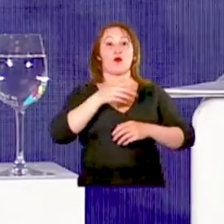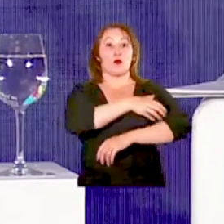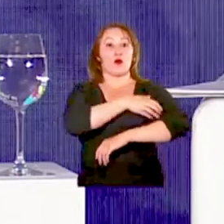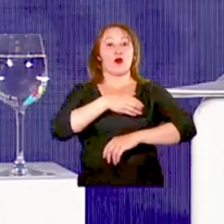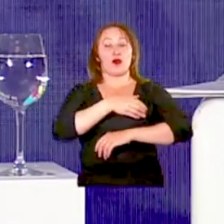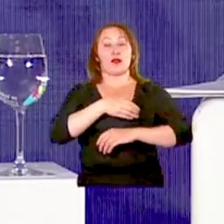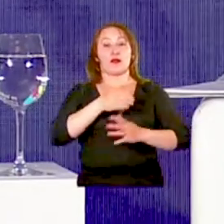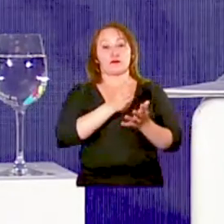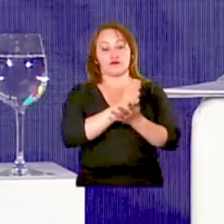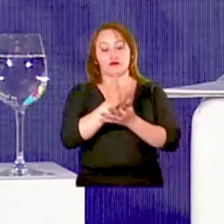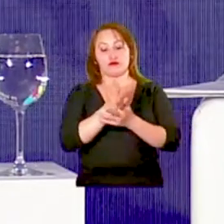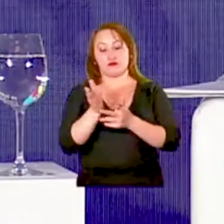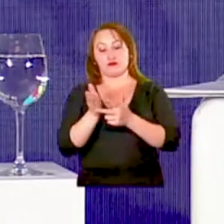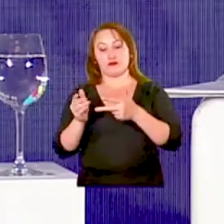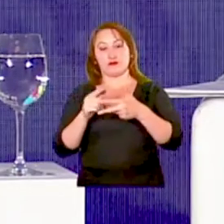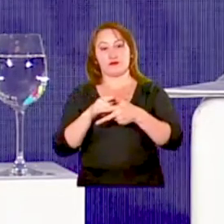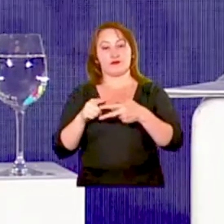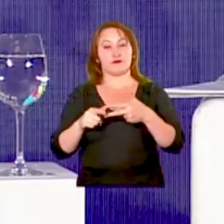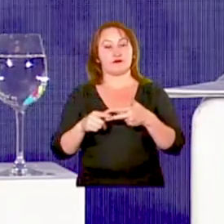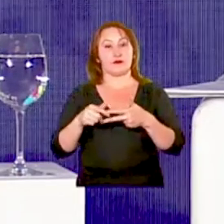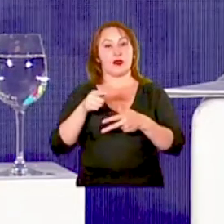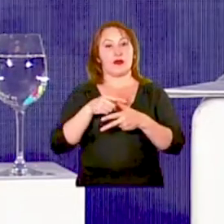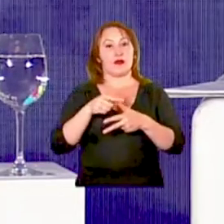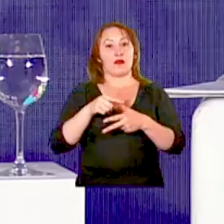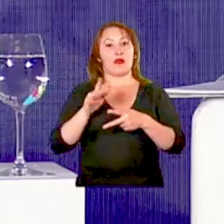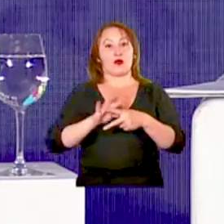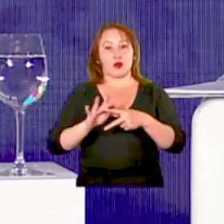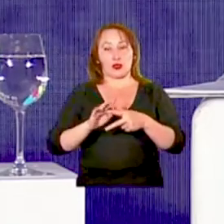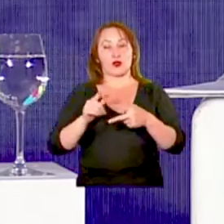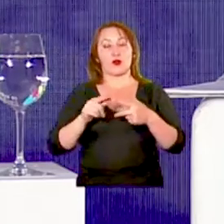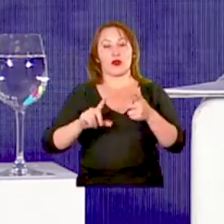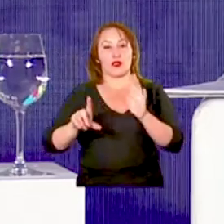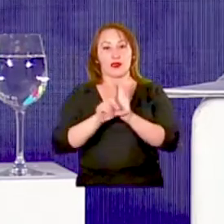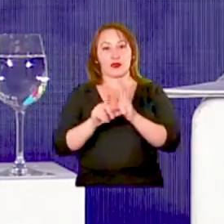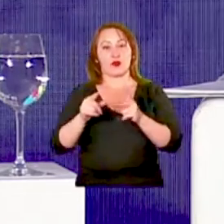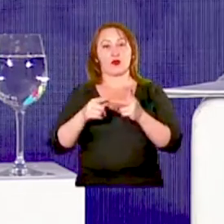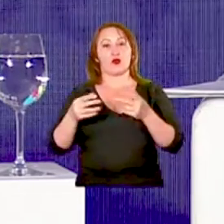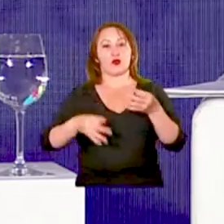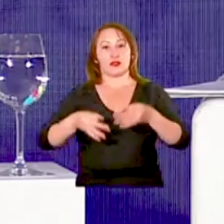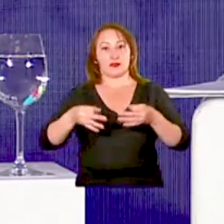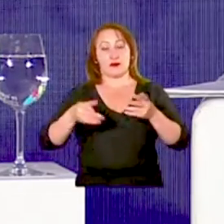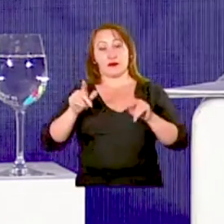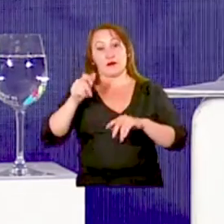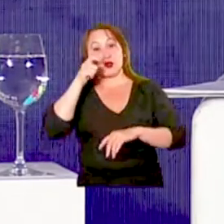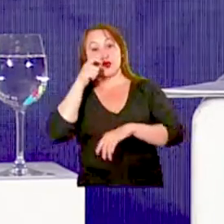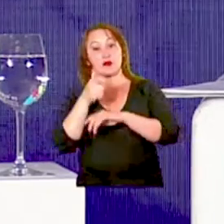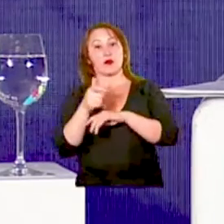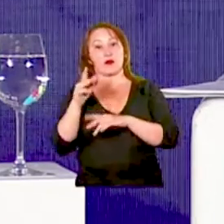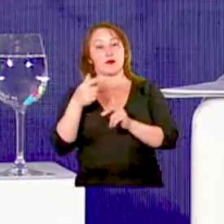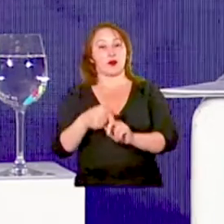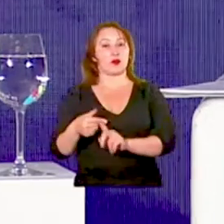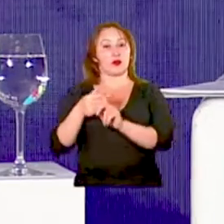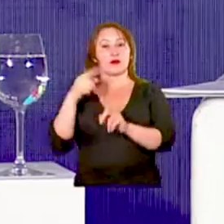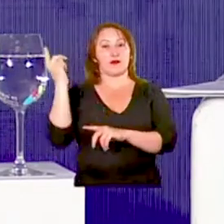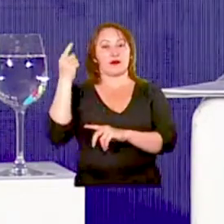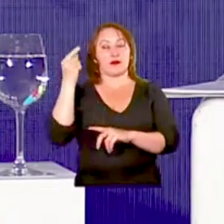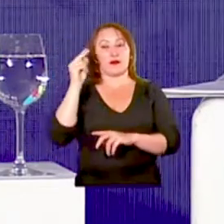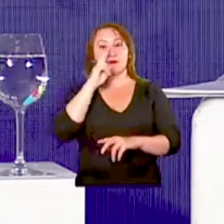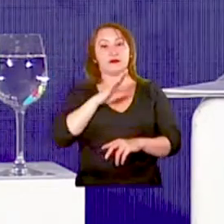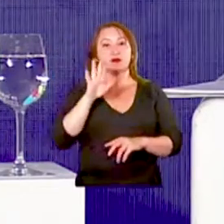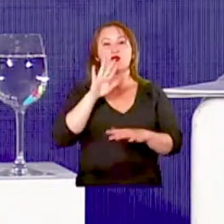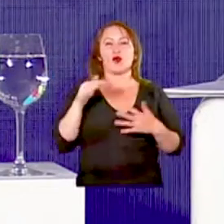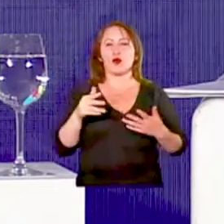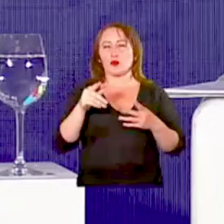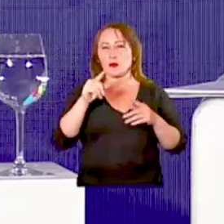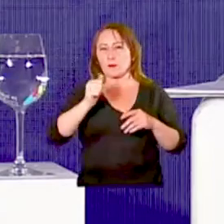público, ejecutivo, legislativo y judicial, y los órganos de control, Contraloría y Procuraduría General de la Nación, como eje